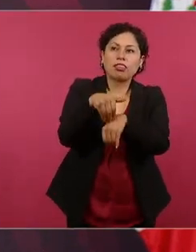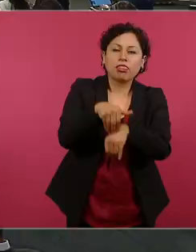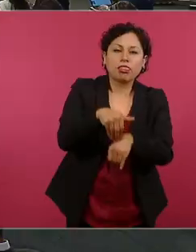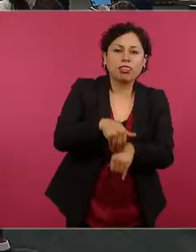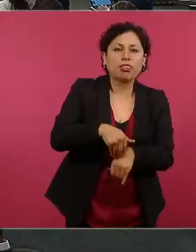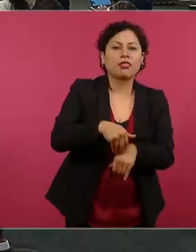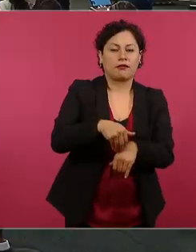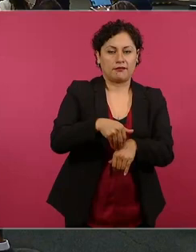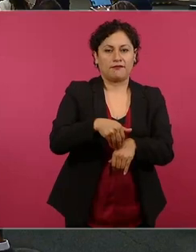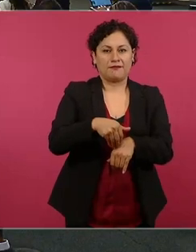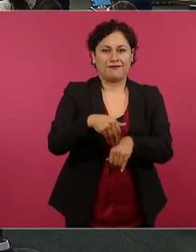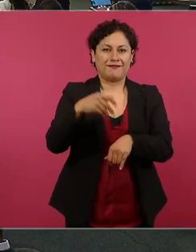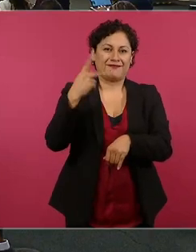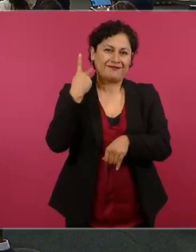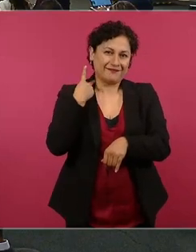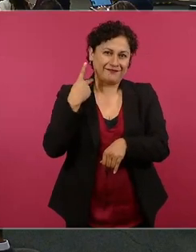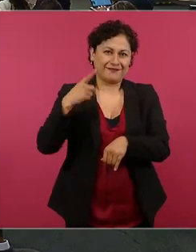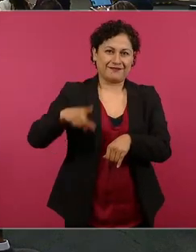elevarlos mucho,